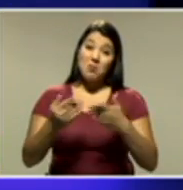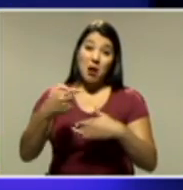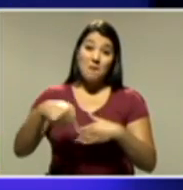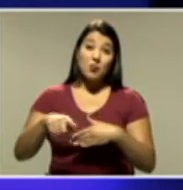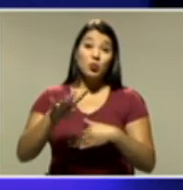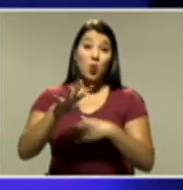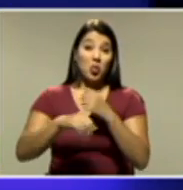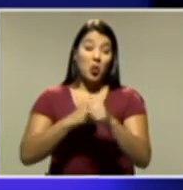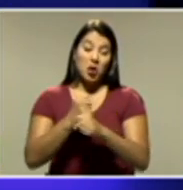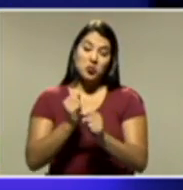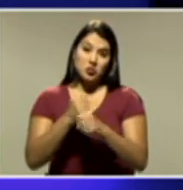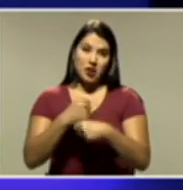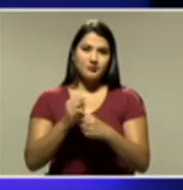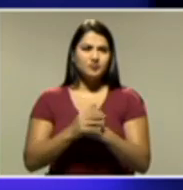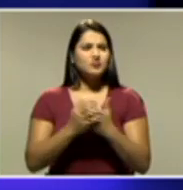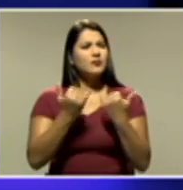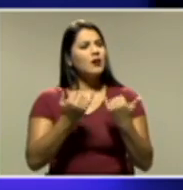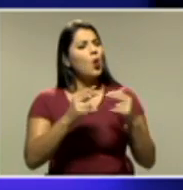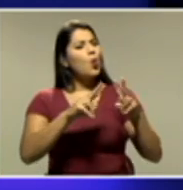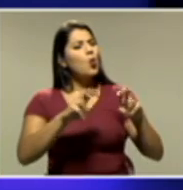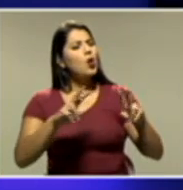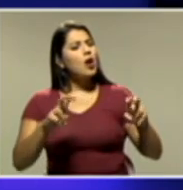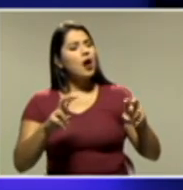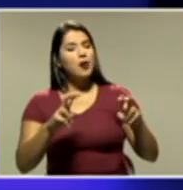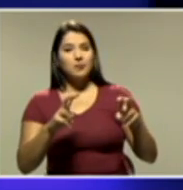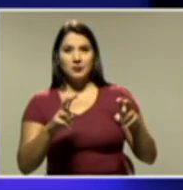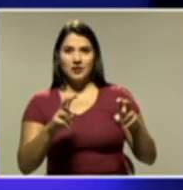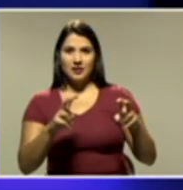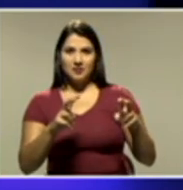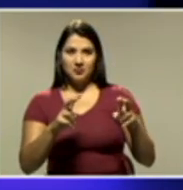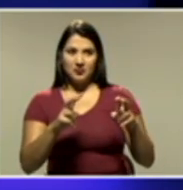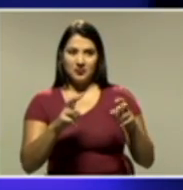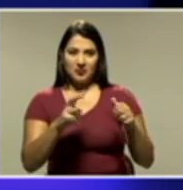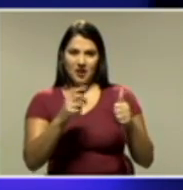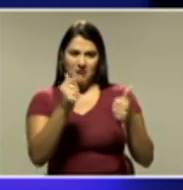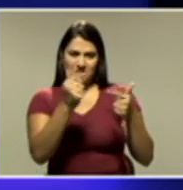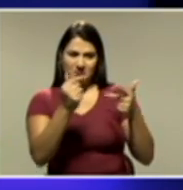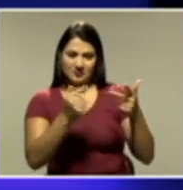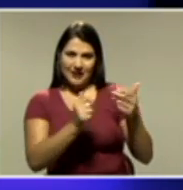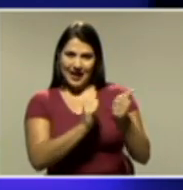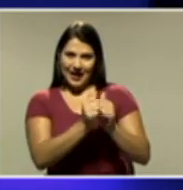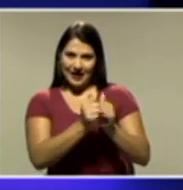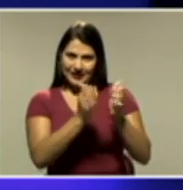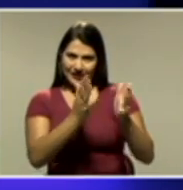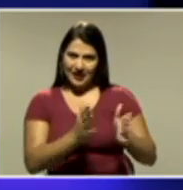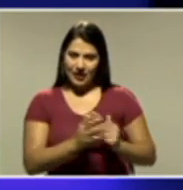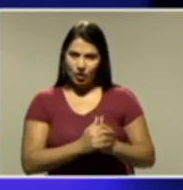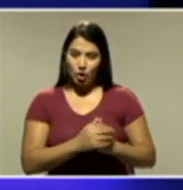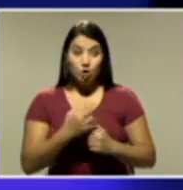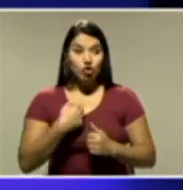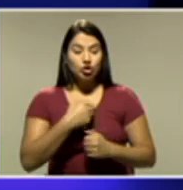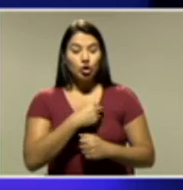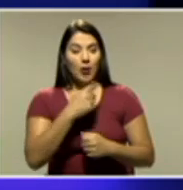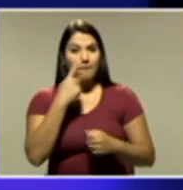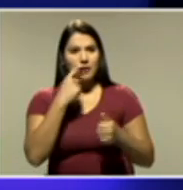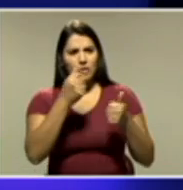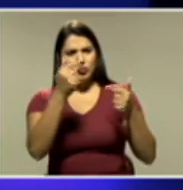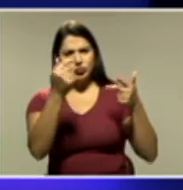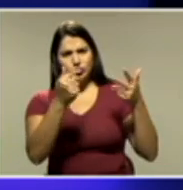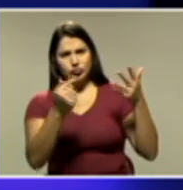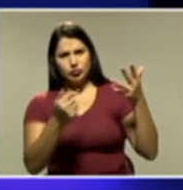la composición de la oferta electoral. Da la impresión de que hubo una avalancha de postulaciones a través de